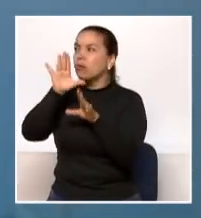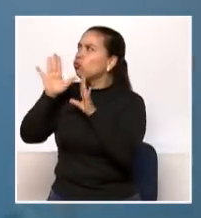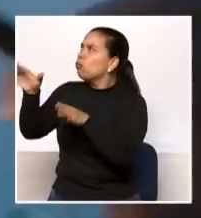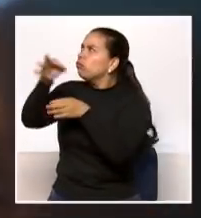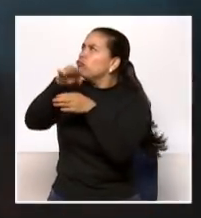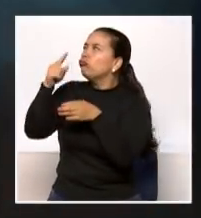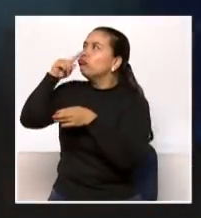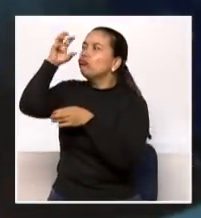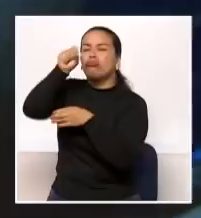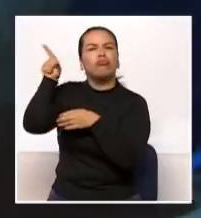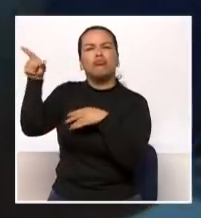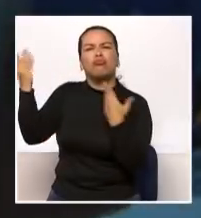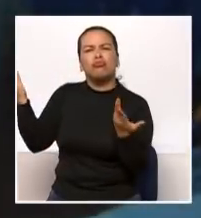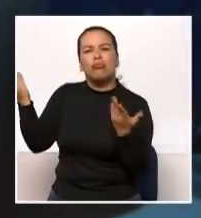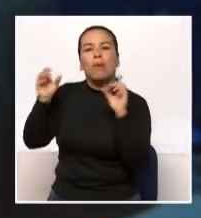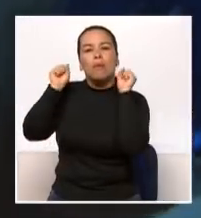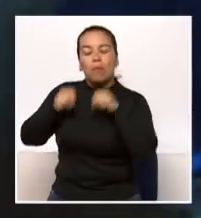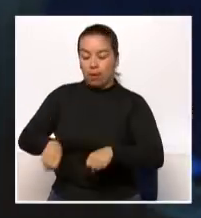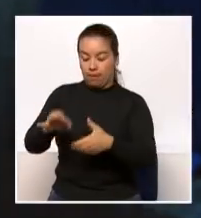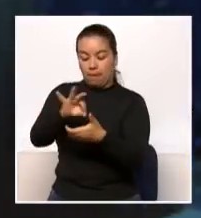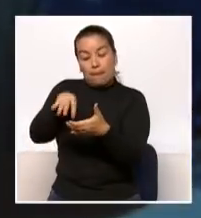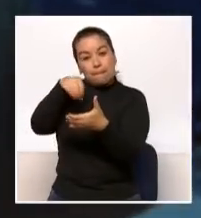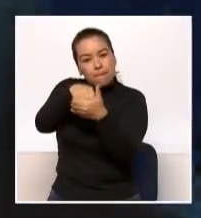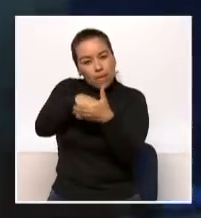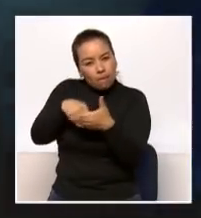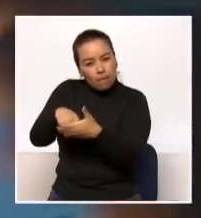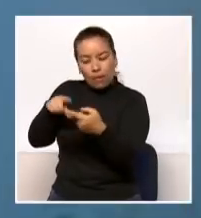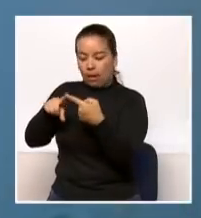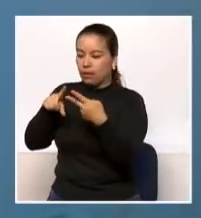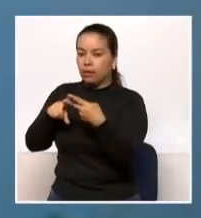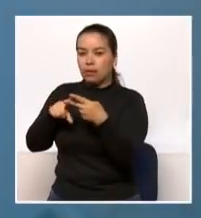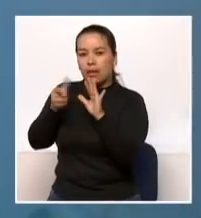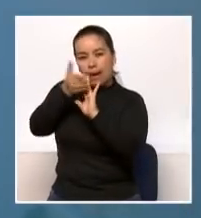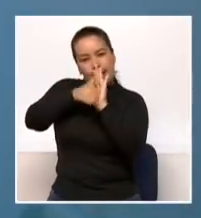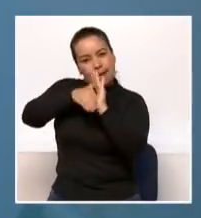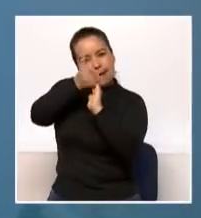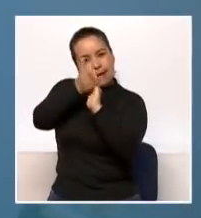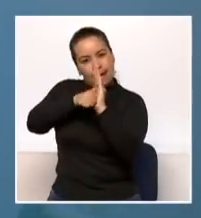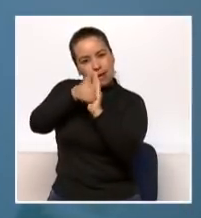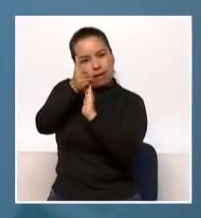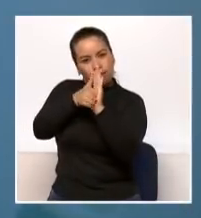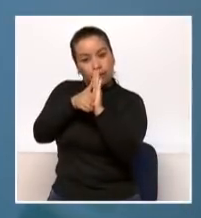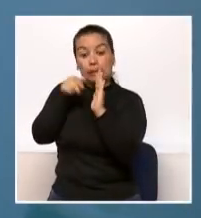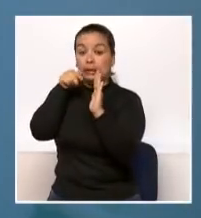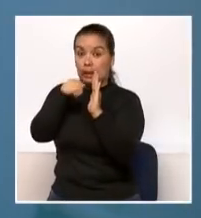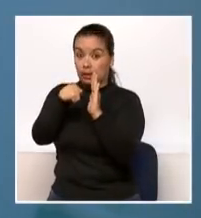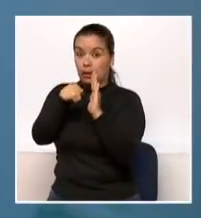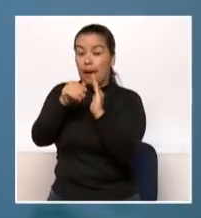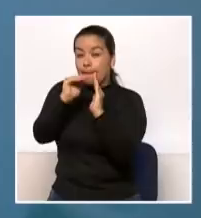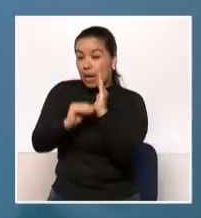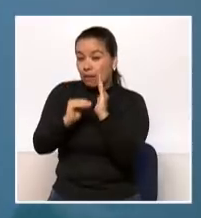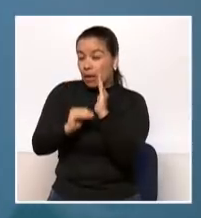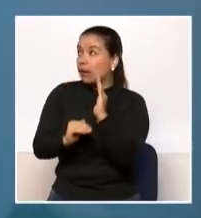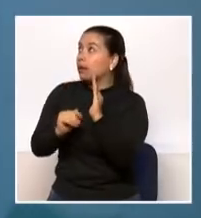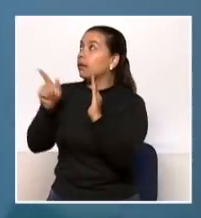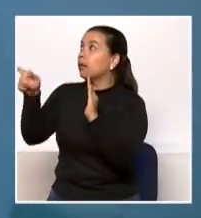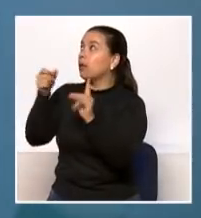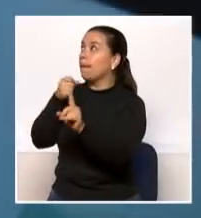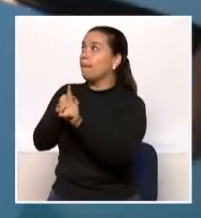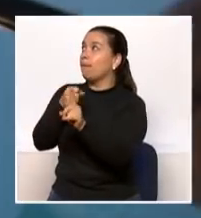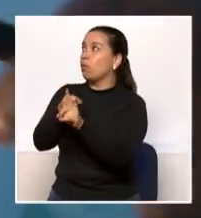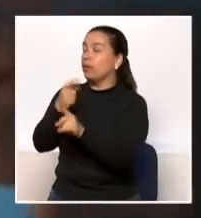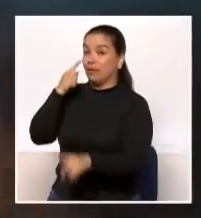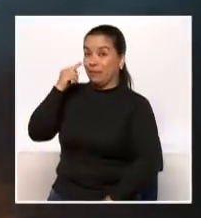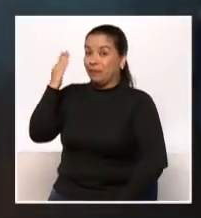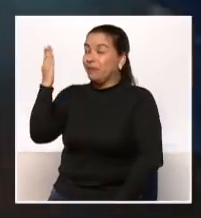vejiga? Masas que se ven aquí en la pared y van a protruir. Más abajito que vamos a ver la próstata. Aquí vemos la